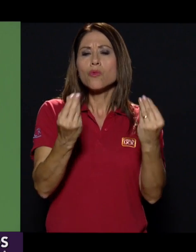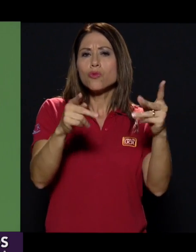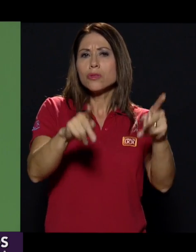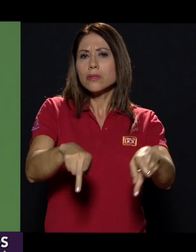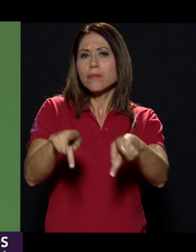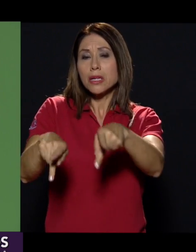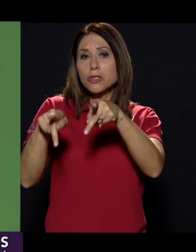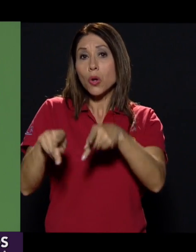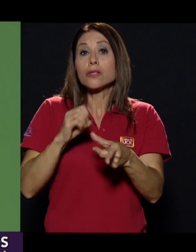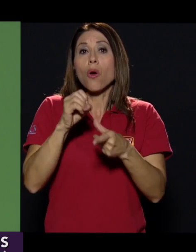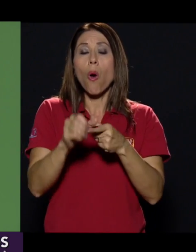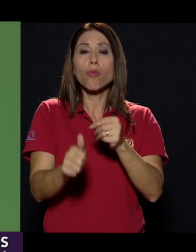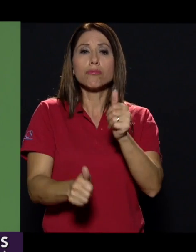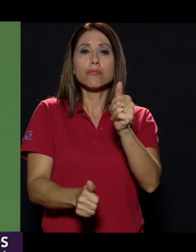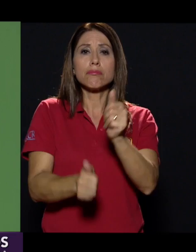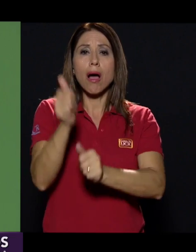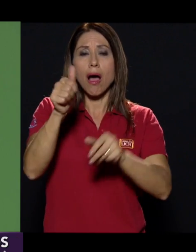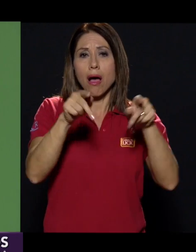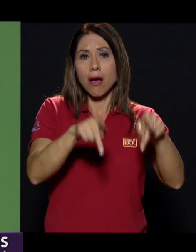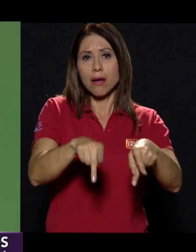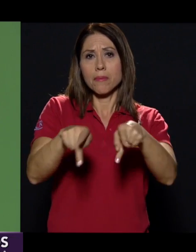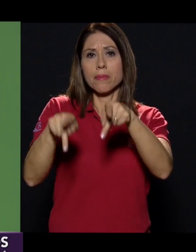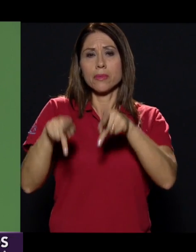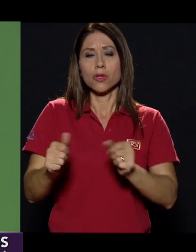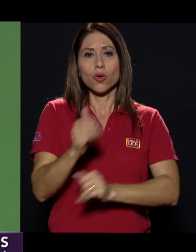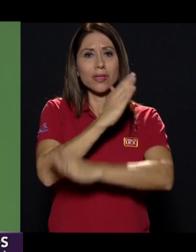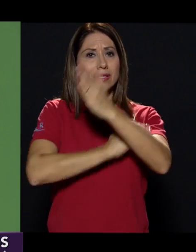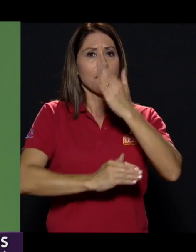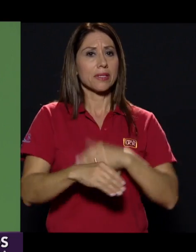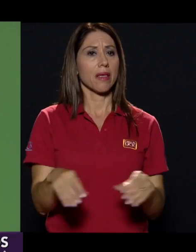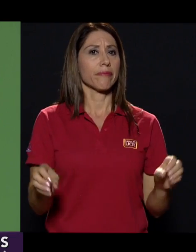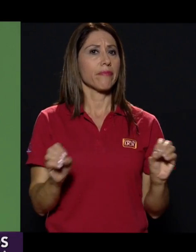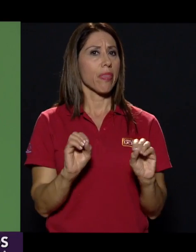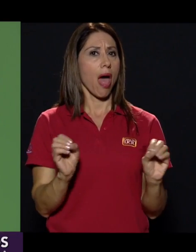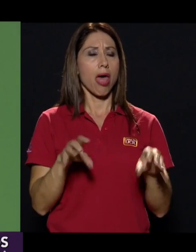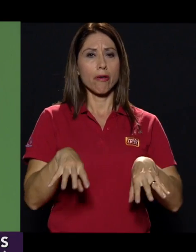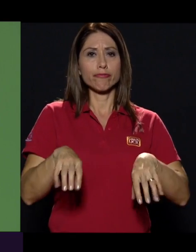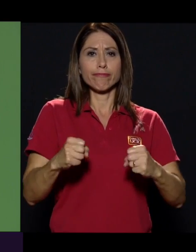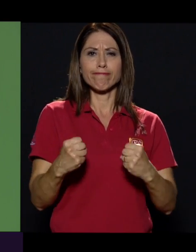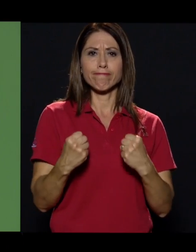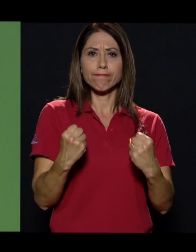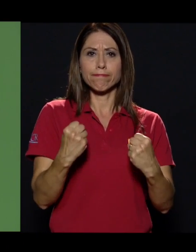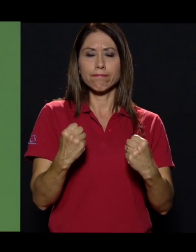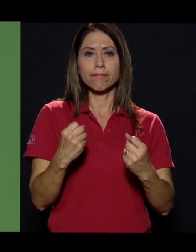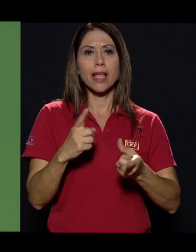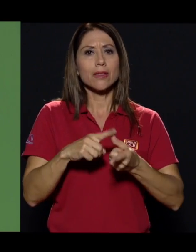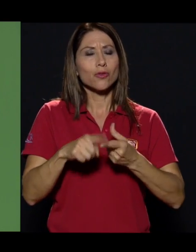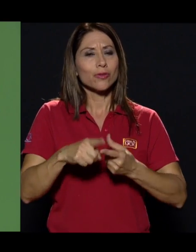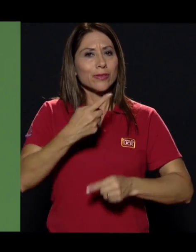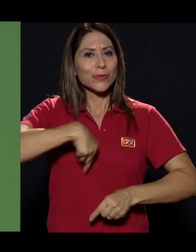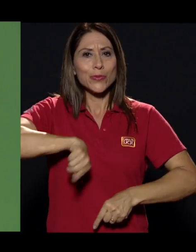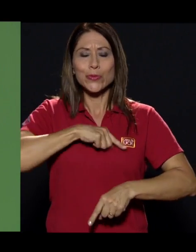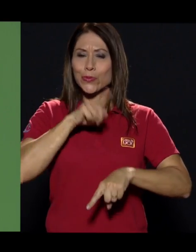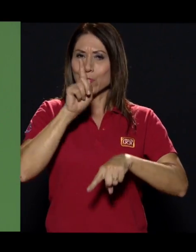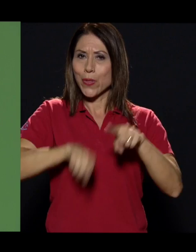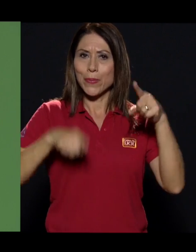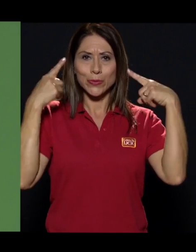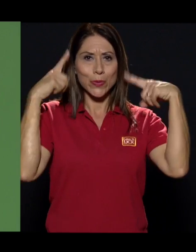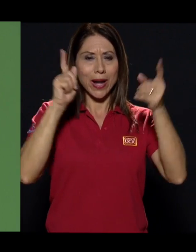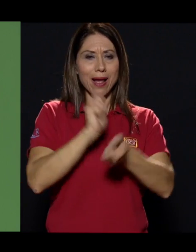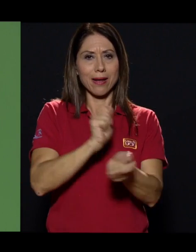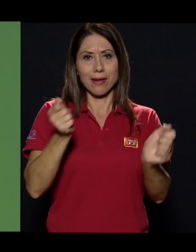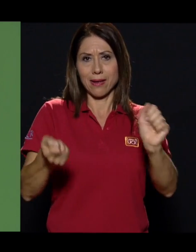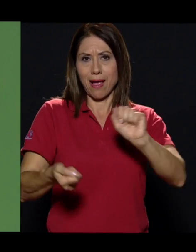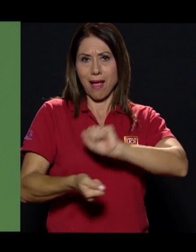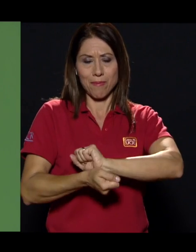si no en su gran mayoría, de personas con discapacidad no están empoderadas, ¿verdad? Entonces no podríamos hacer un cambio